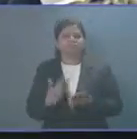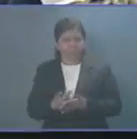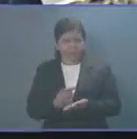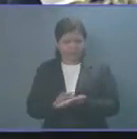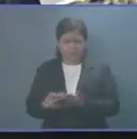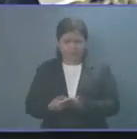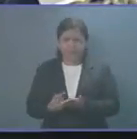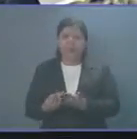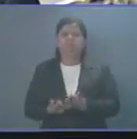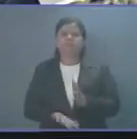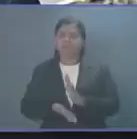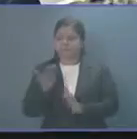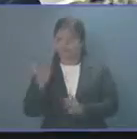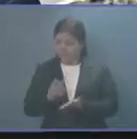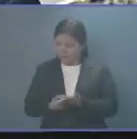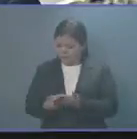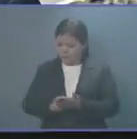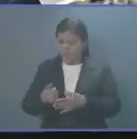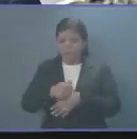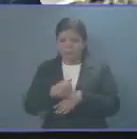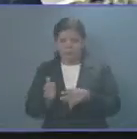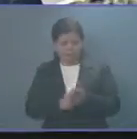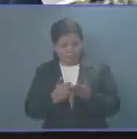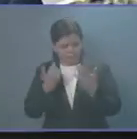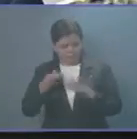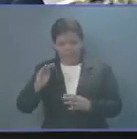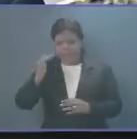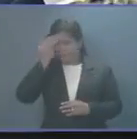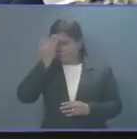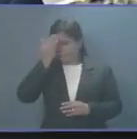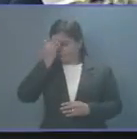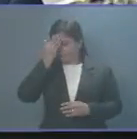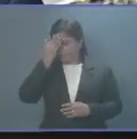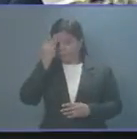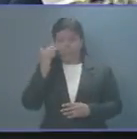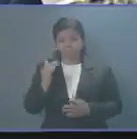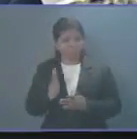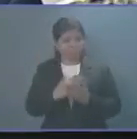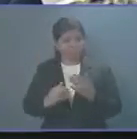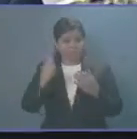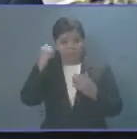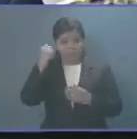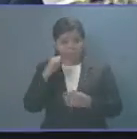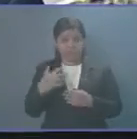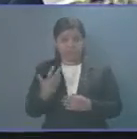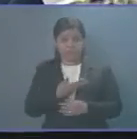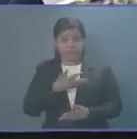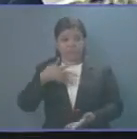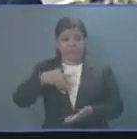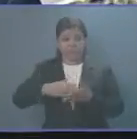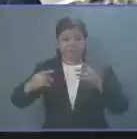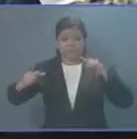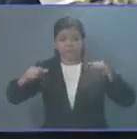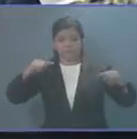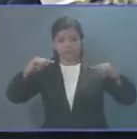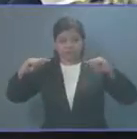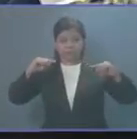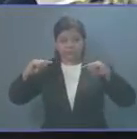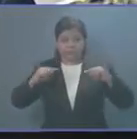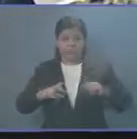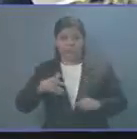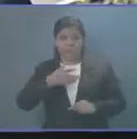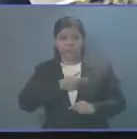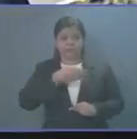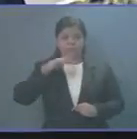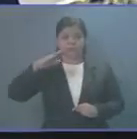y lo que se discute en esta asamblea. Eso ha sido un gran paso en la democratización del